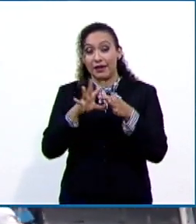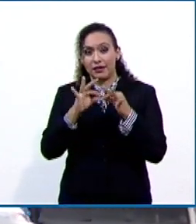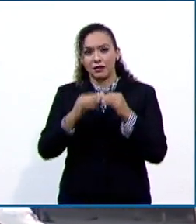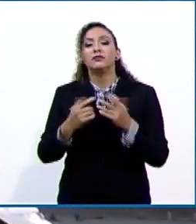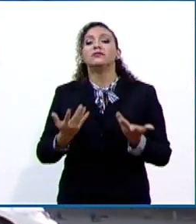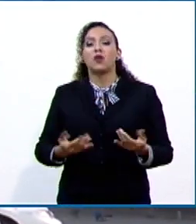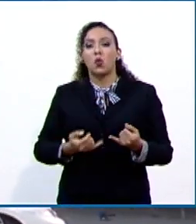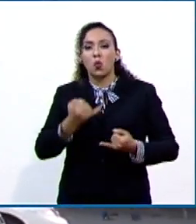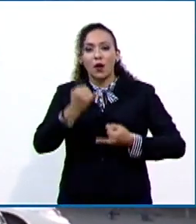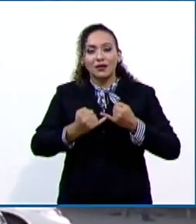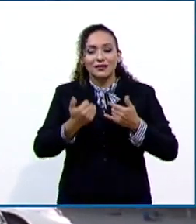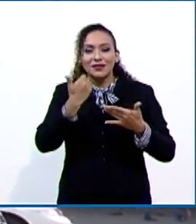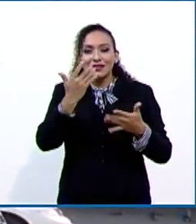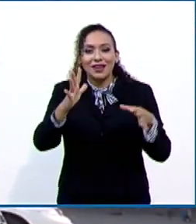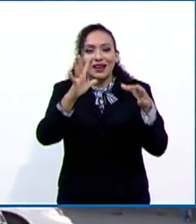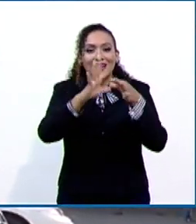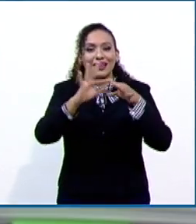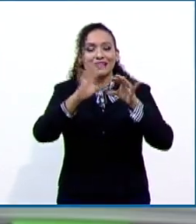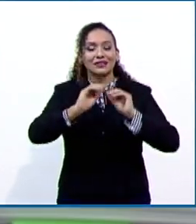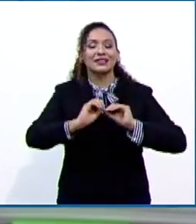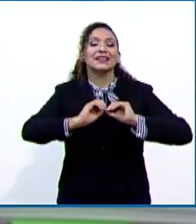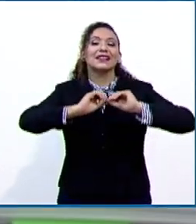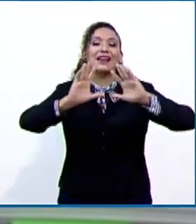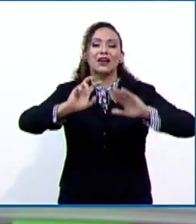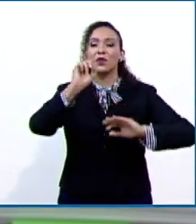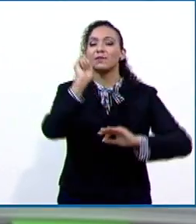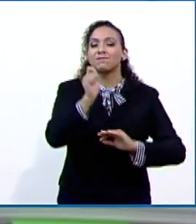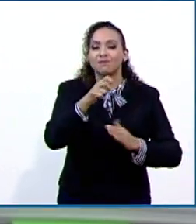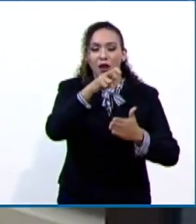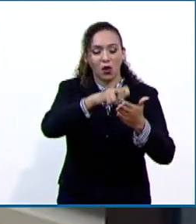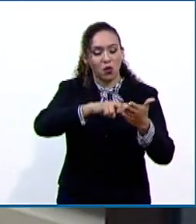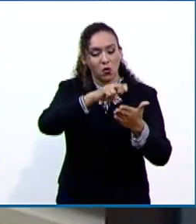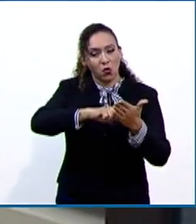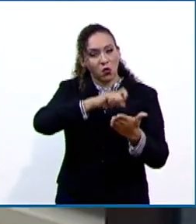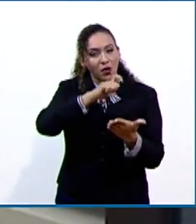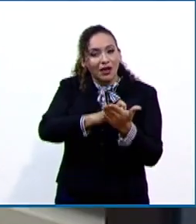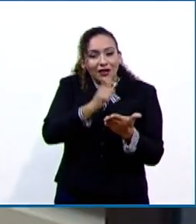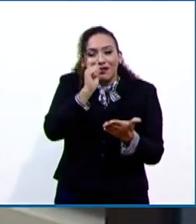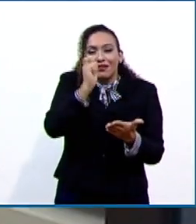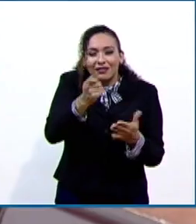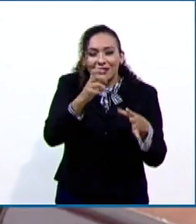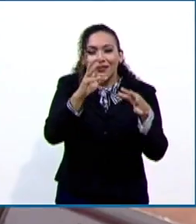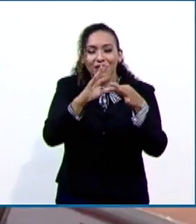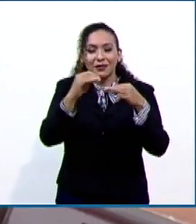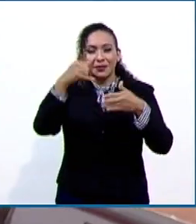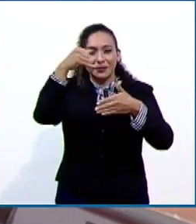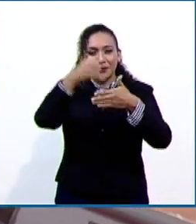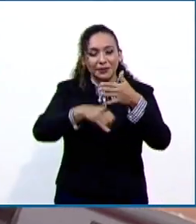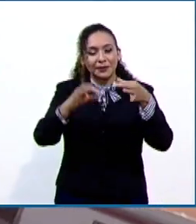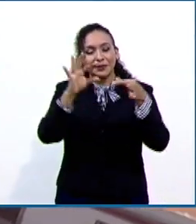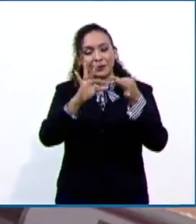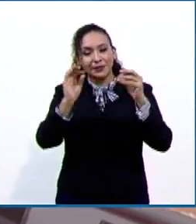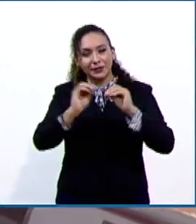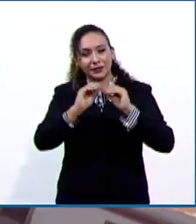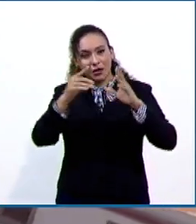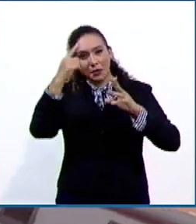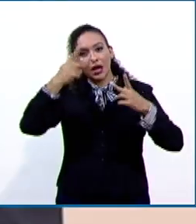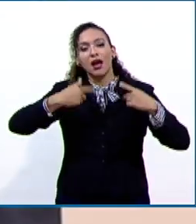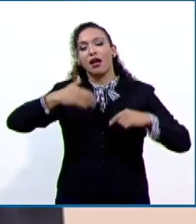buscarán desmentir y aclarar la desinformación en torno al tema y difundir resoluciones relevantes del Poder Judicial